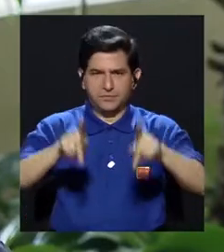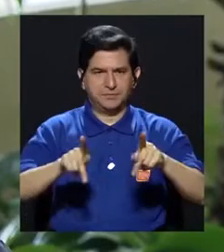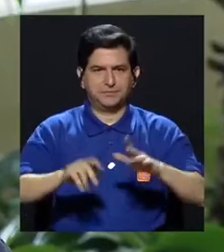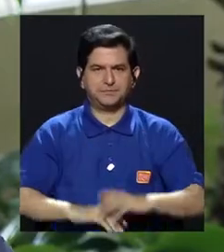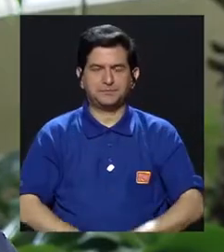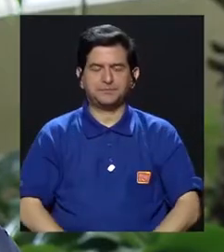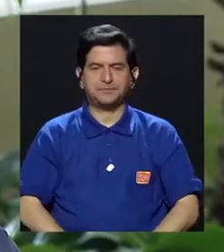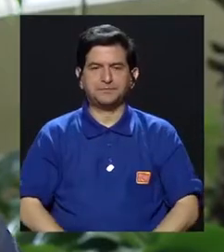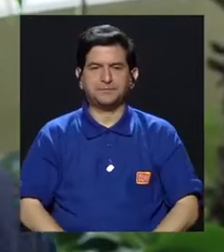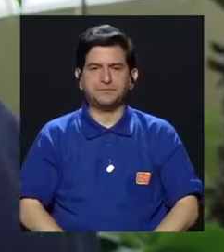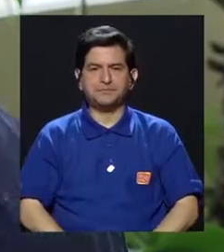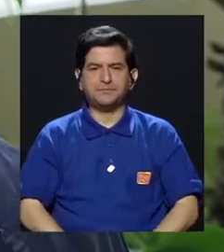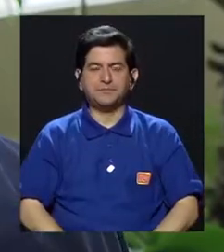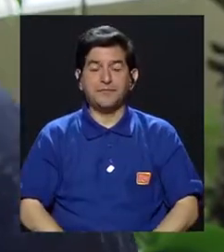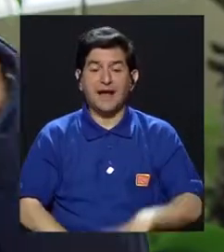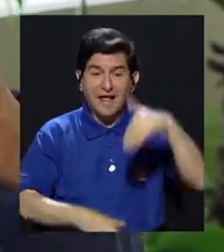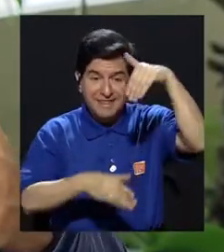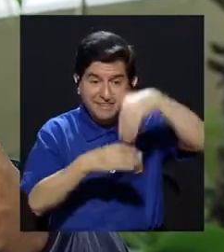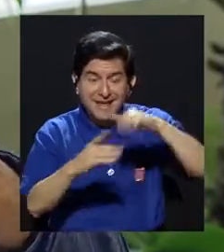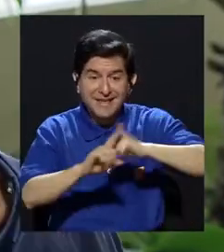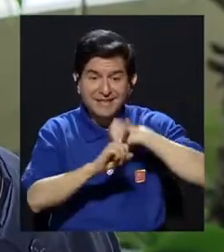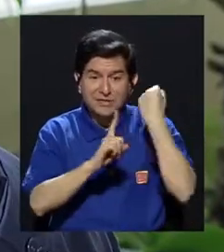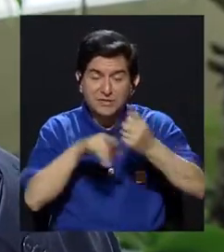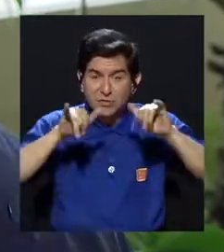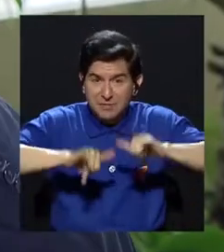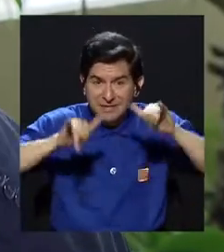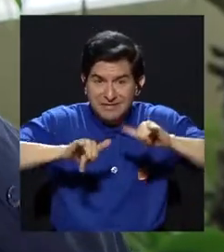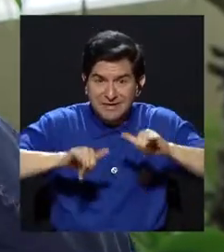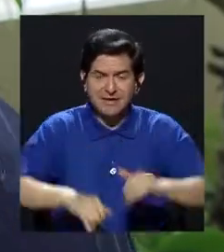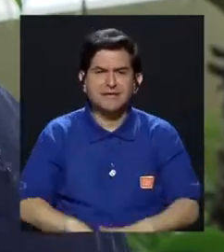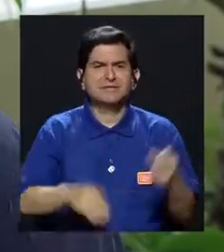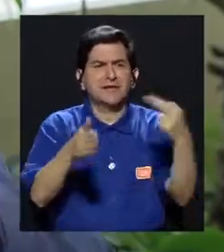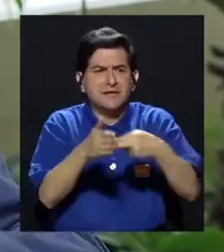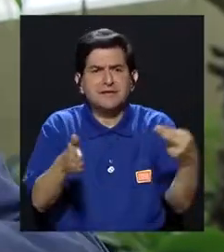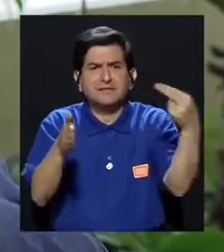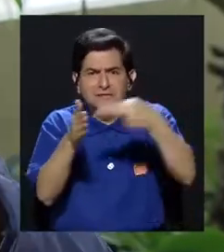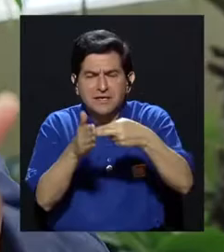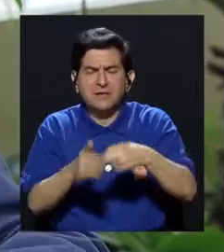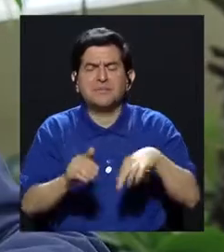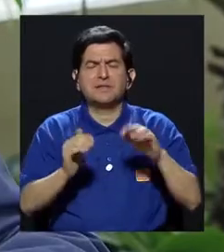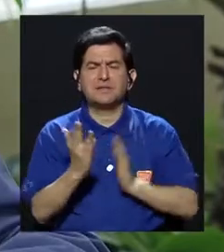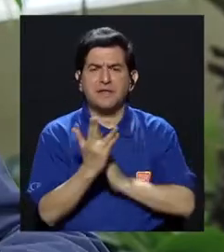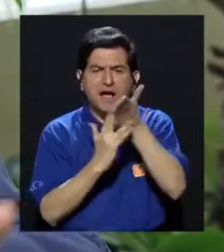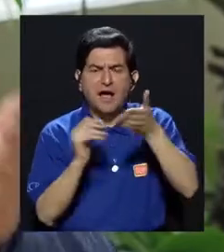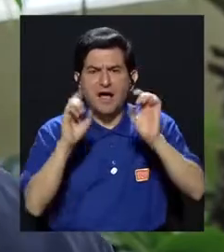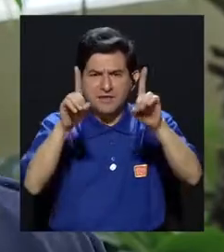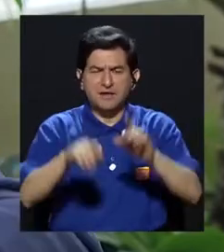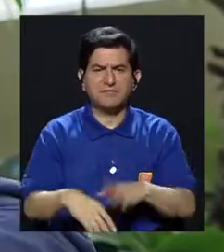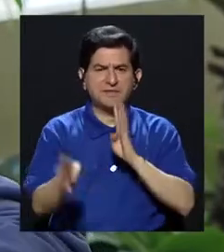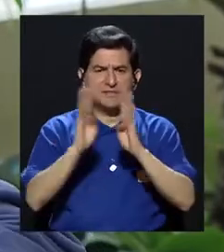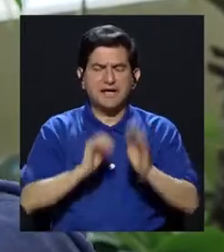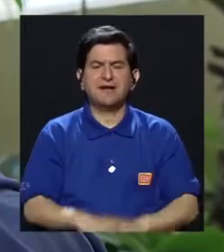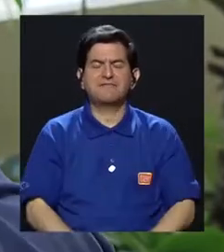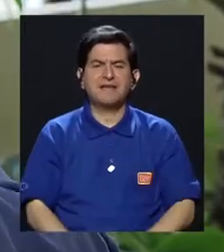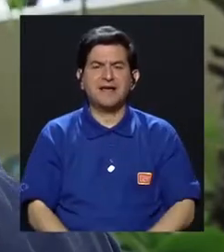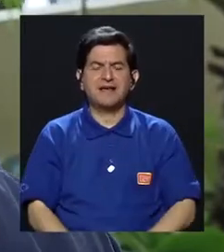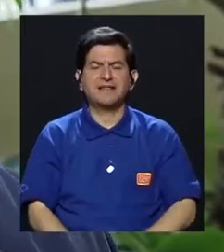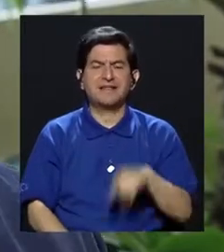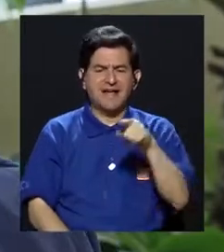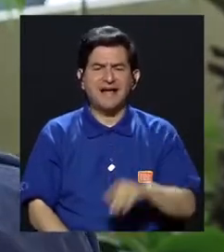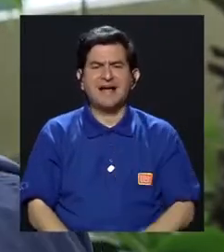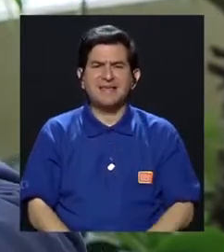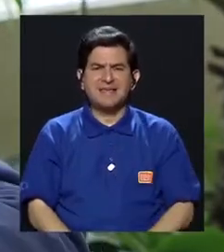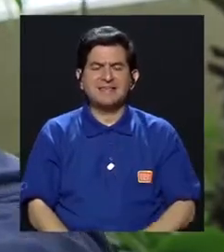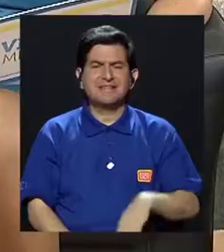personas, ¿verdad? Cuando vive en la sociedad y cuando se reproduce, por ejemplo, en la educación, hablamos de sexismo, toma el nombre